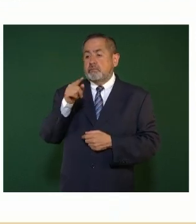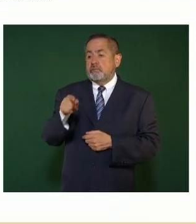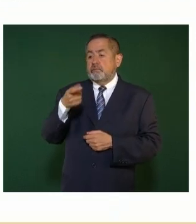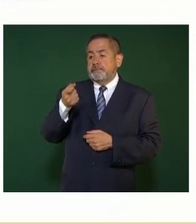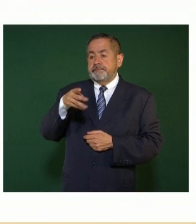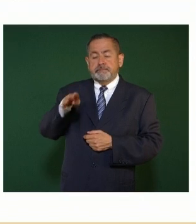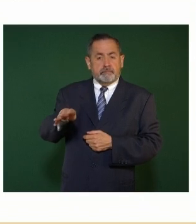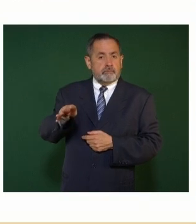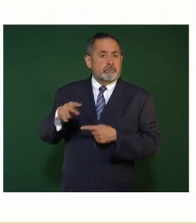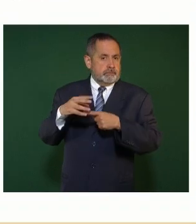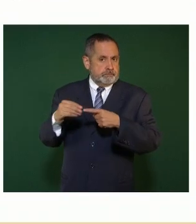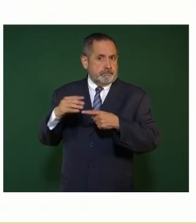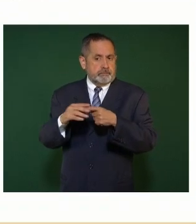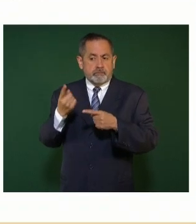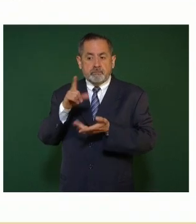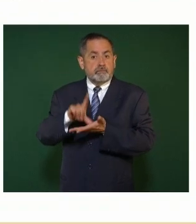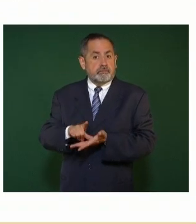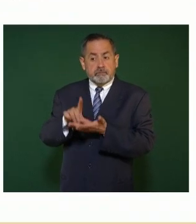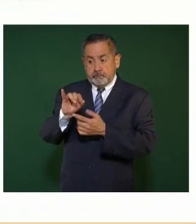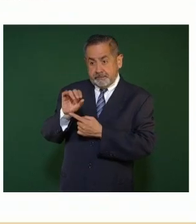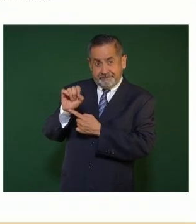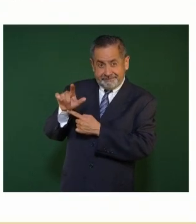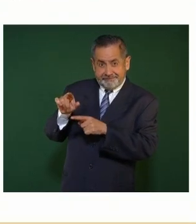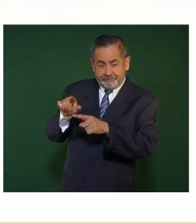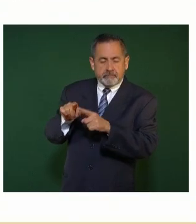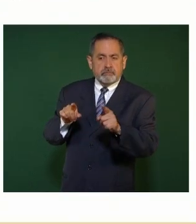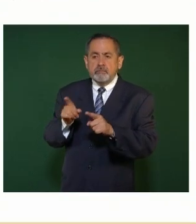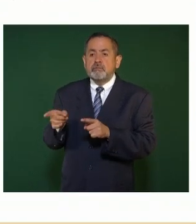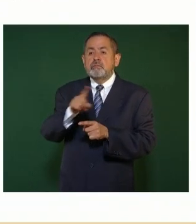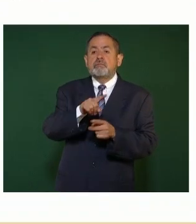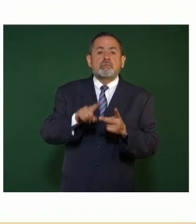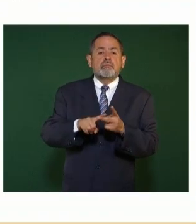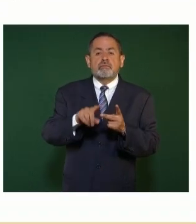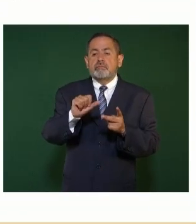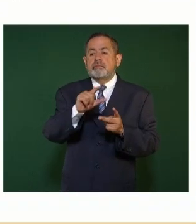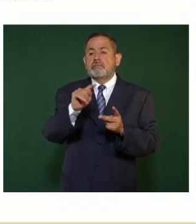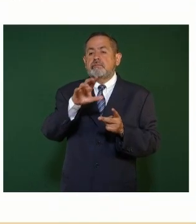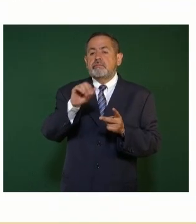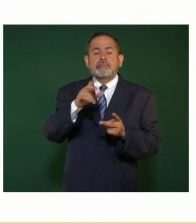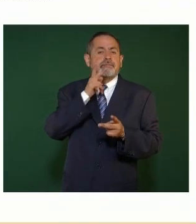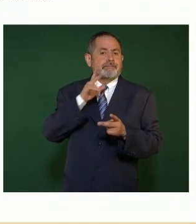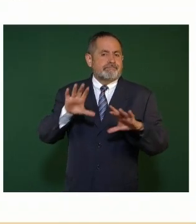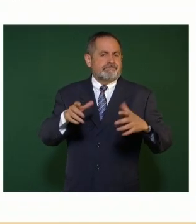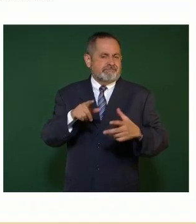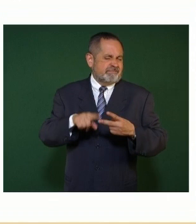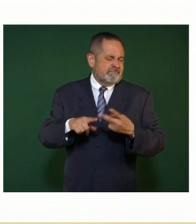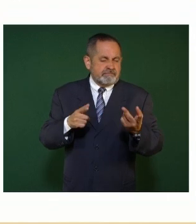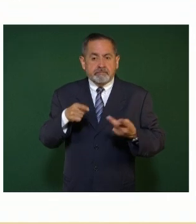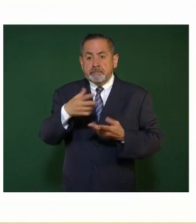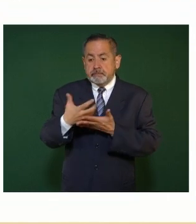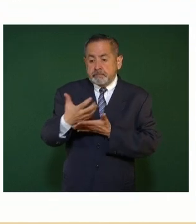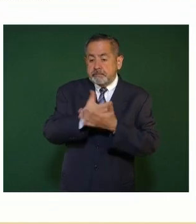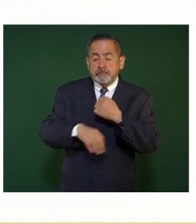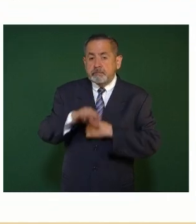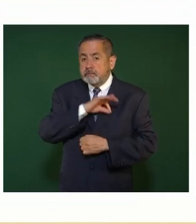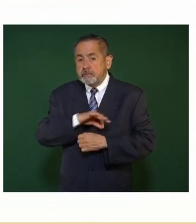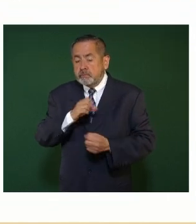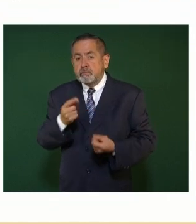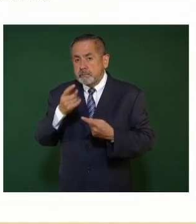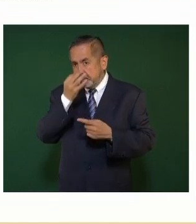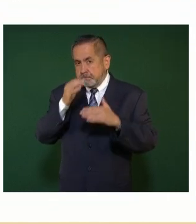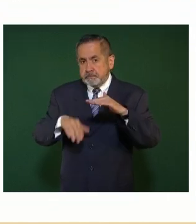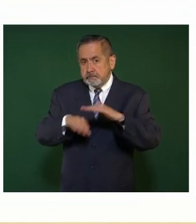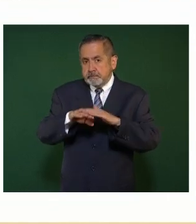29 centavos el litro de diésel en Multiservicios Azteca de Pemex, en donde su ganancia fue de